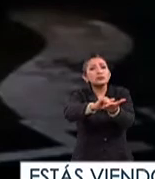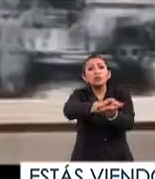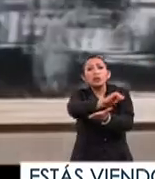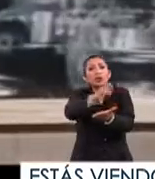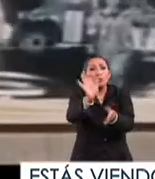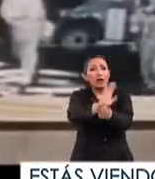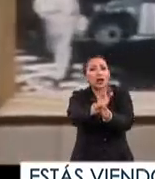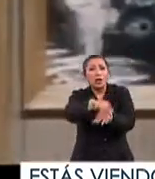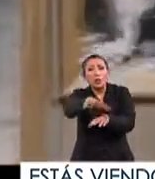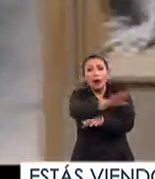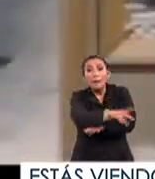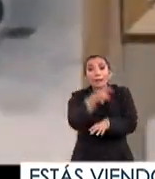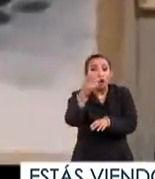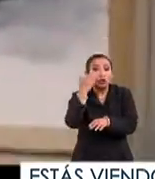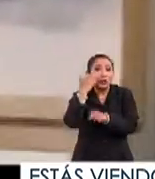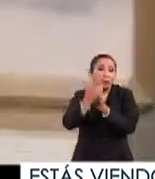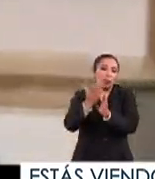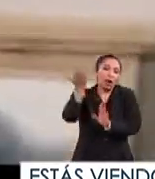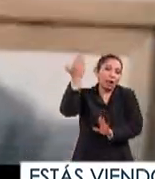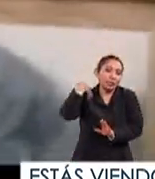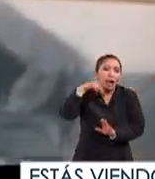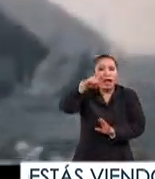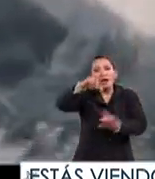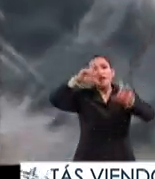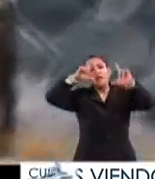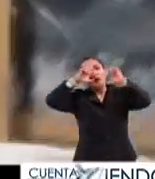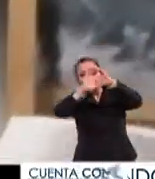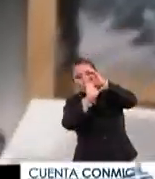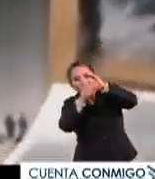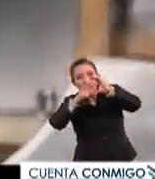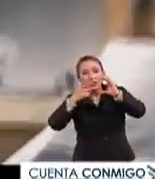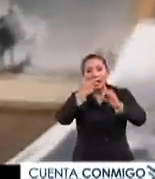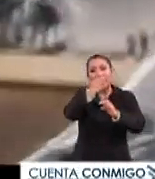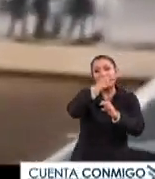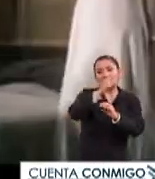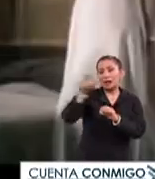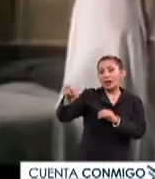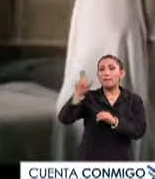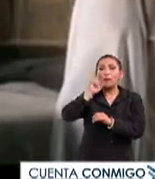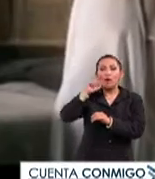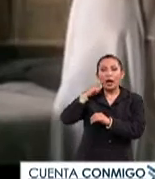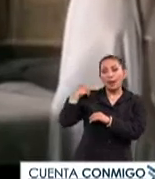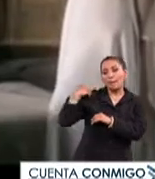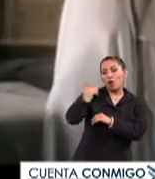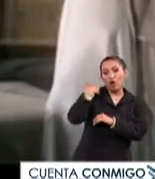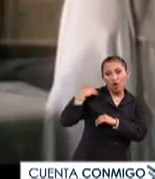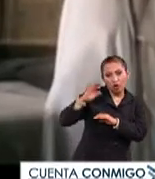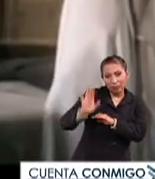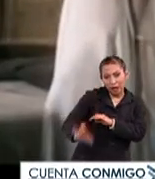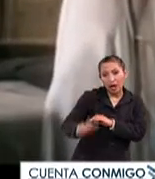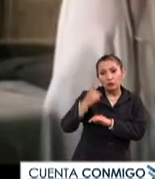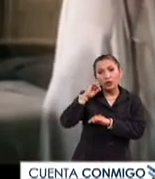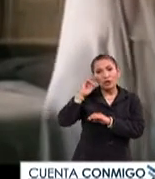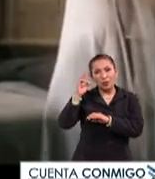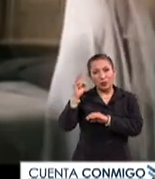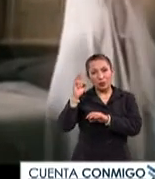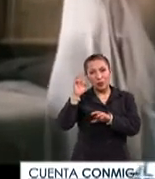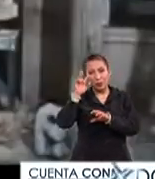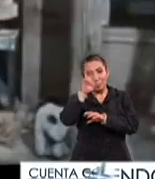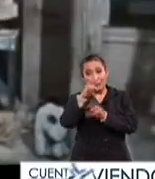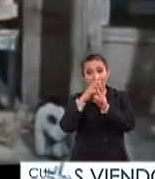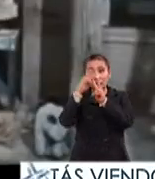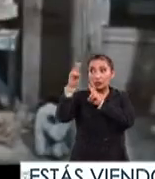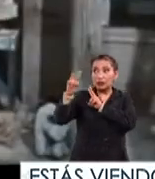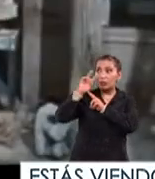sola película, pero también de la época, ¿no? Él es un fotógrafo, Grace Kelly interpreta a una editora de modas, cuando ves a